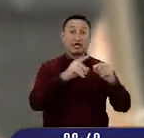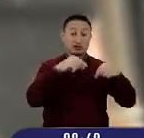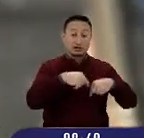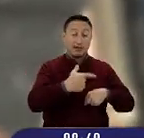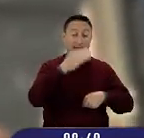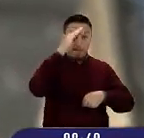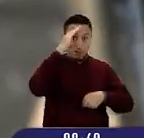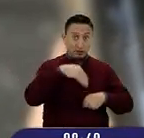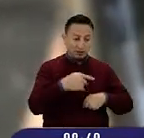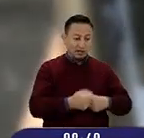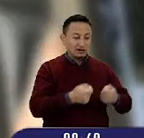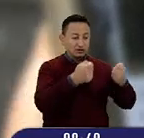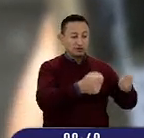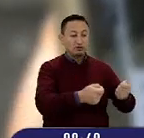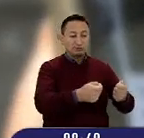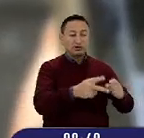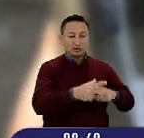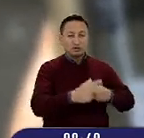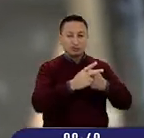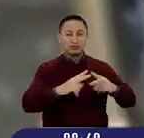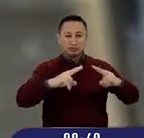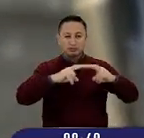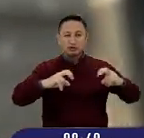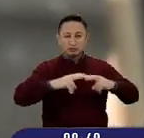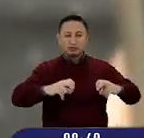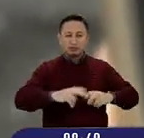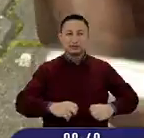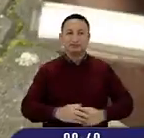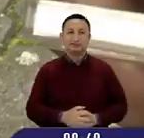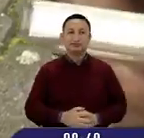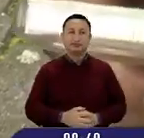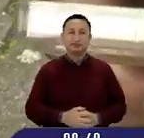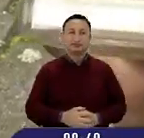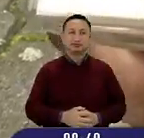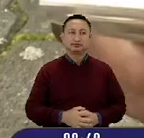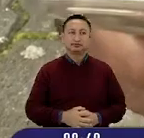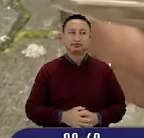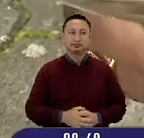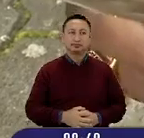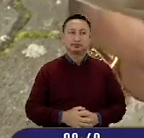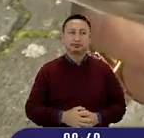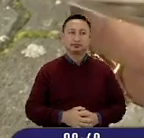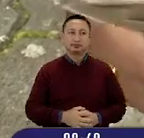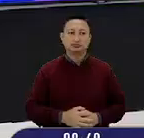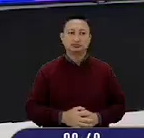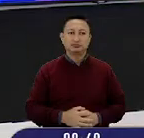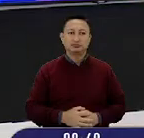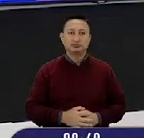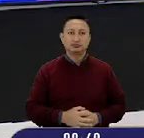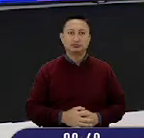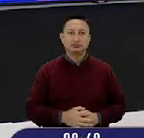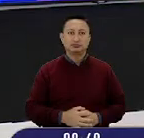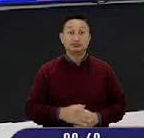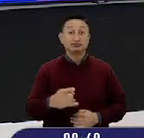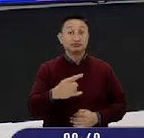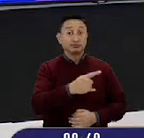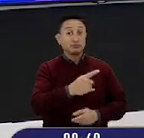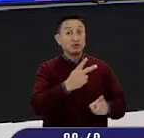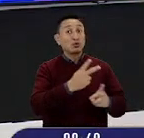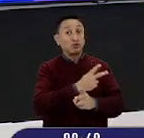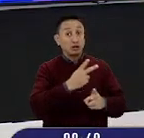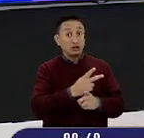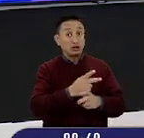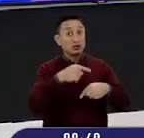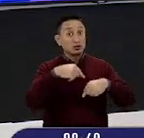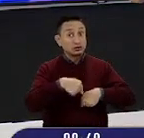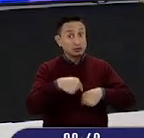encuentran en poder de los uniformados para la respectiva investigación, informó Mauricio Sánchez. Hay que tener cuidado con toda la información,